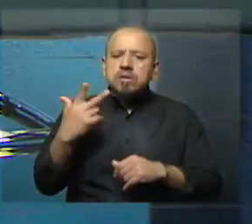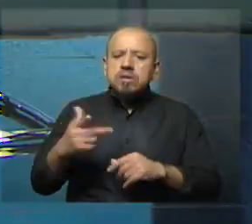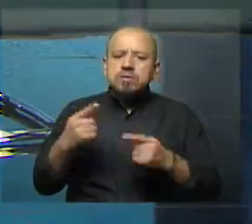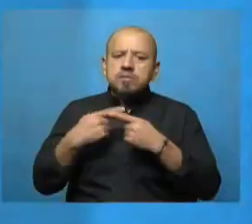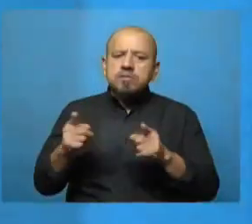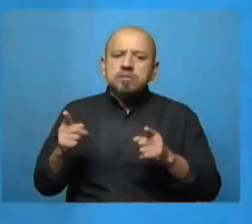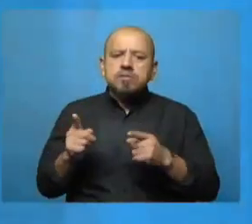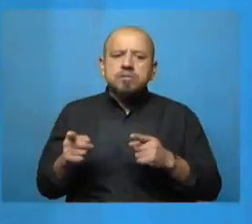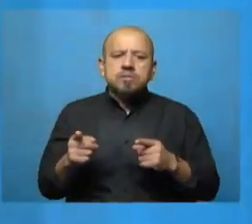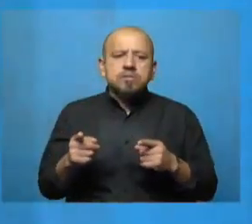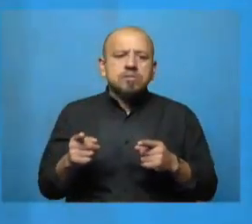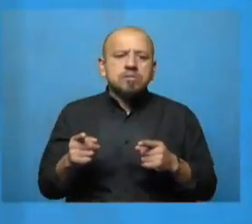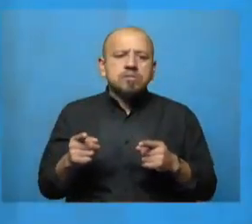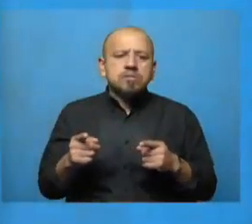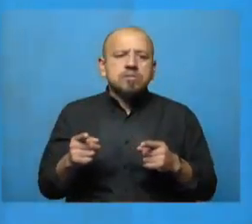bueno